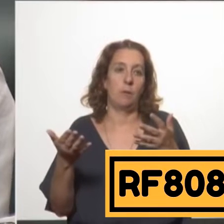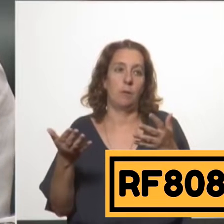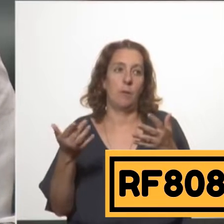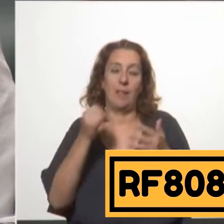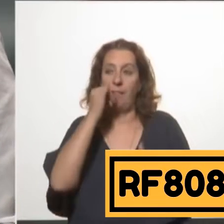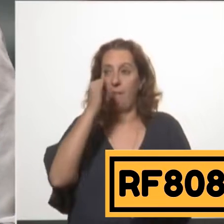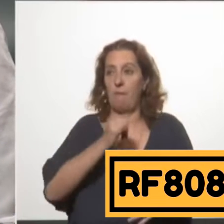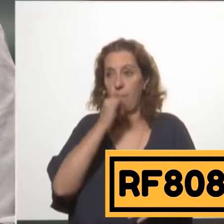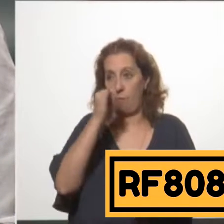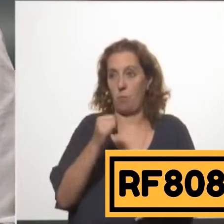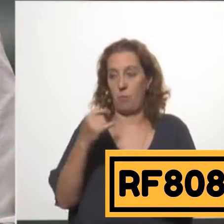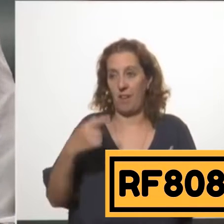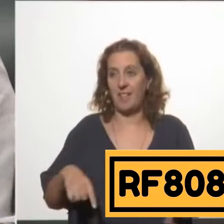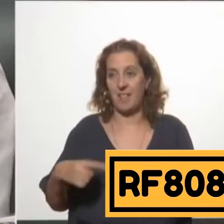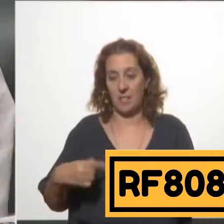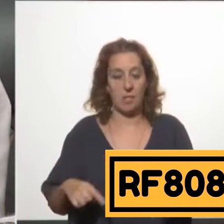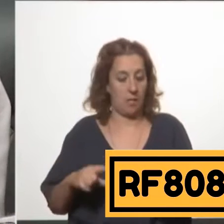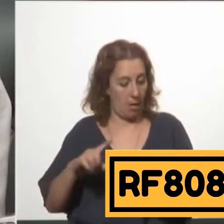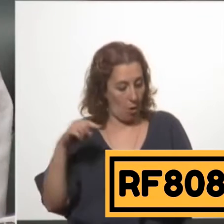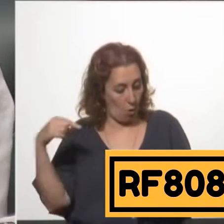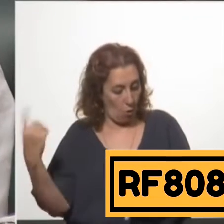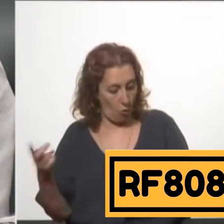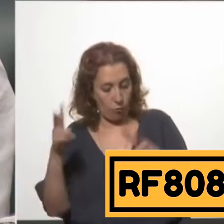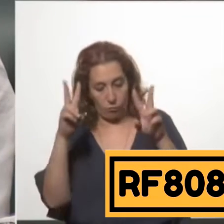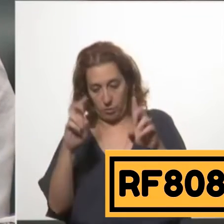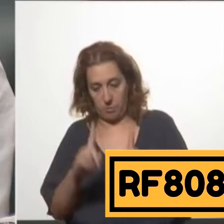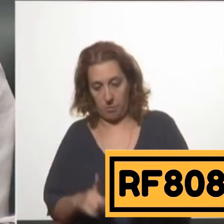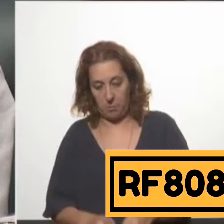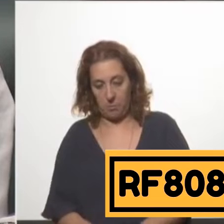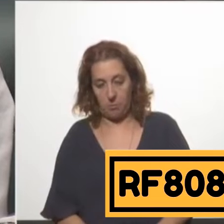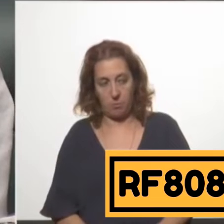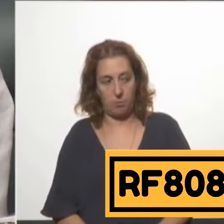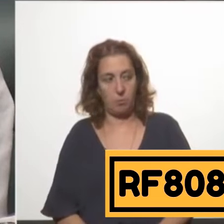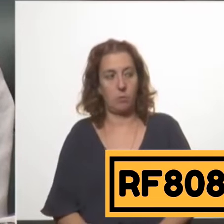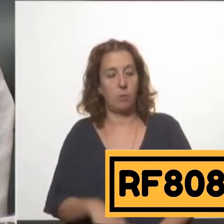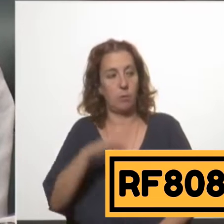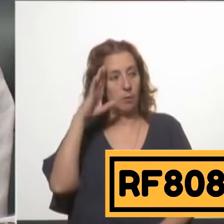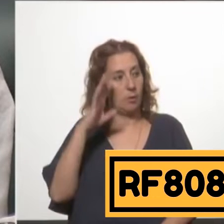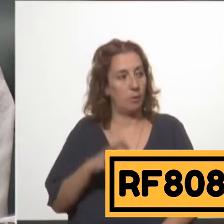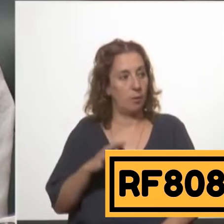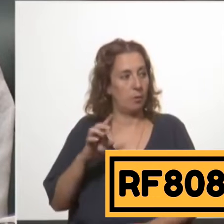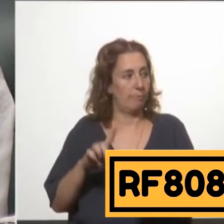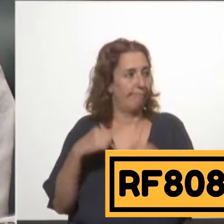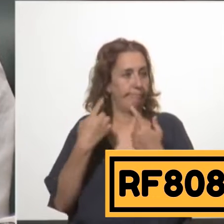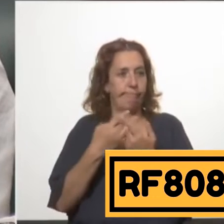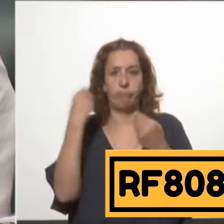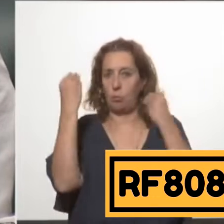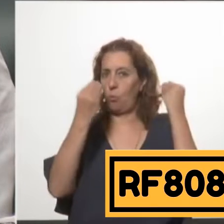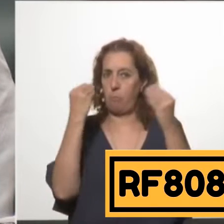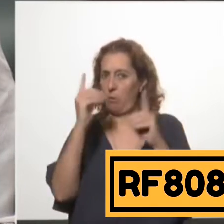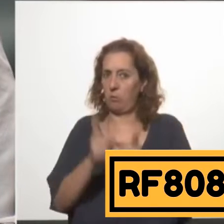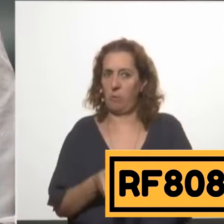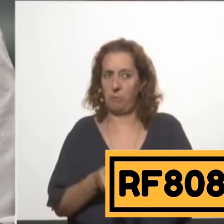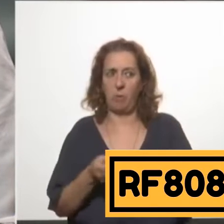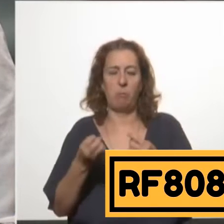el informe que ha dado la Cancillería, entre otros aspectos. Y creo que sin duda nos vamos también preocupados, porque en